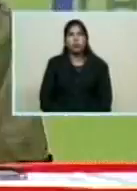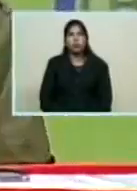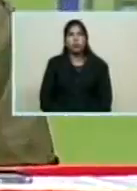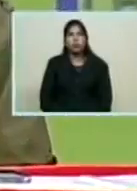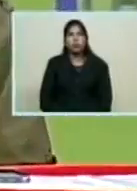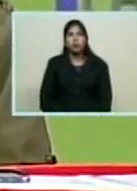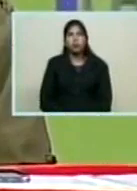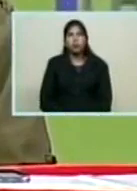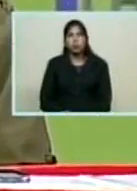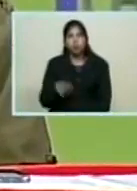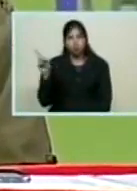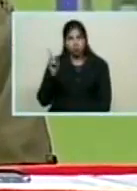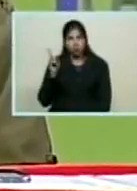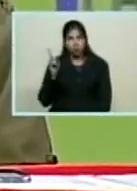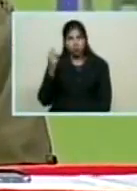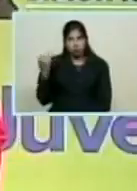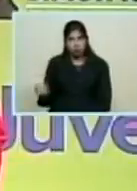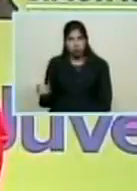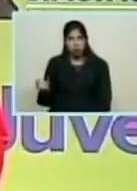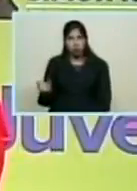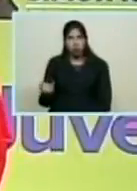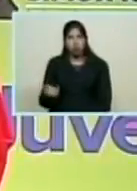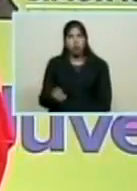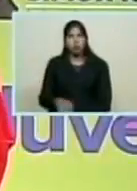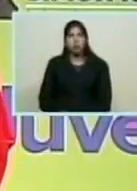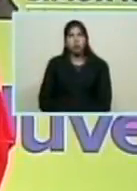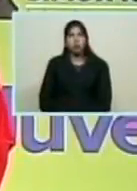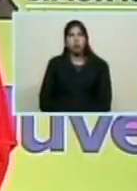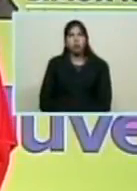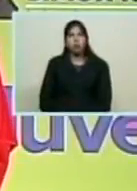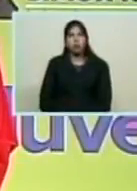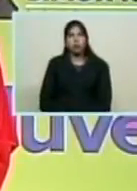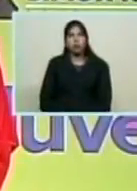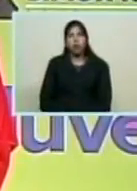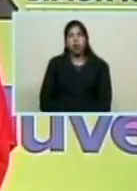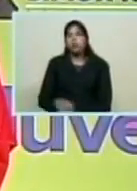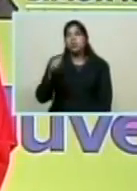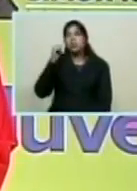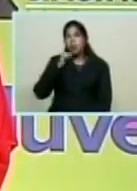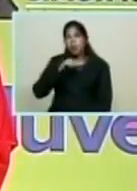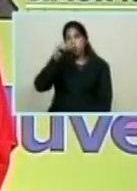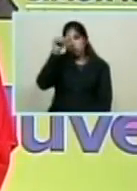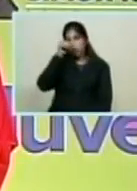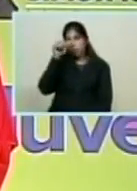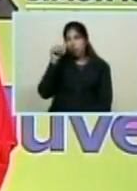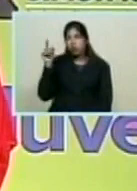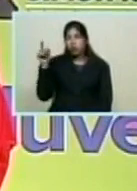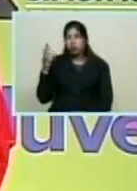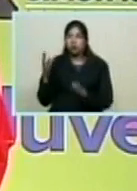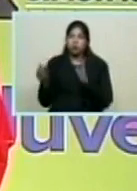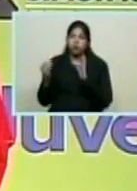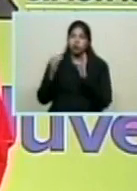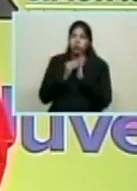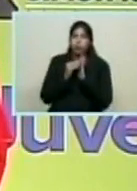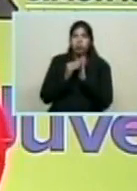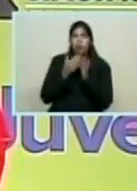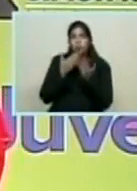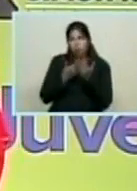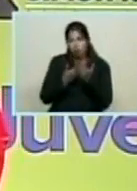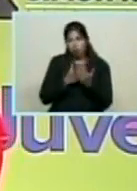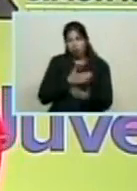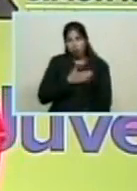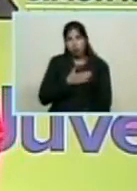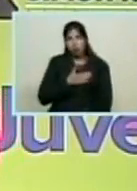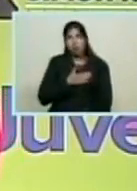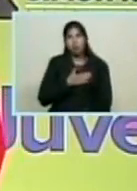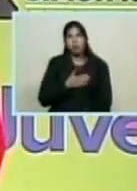colóquelo en las guías metodológicas de la jornada de sábado y domingo. Ministro, compañero